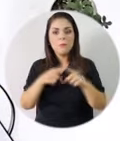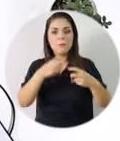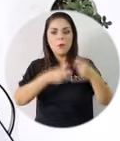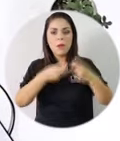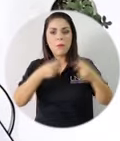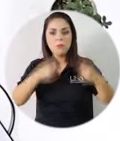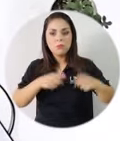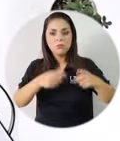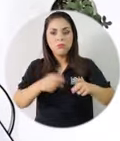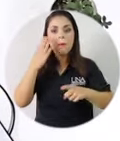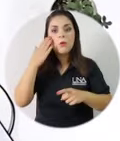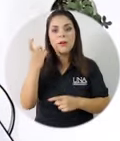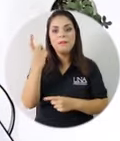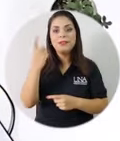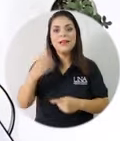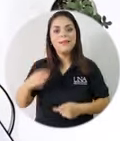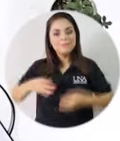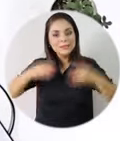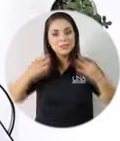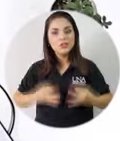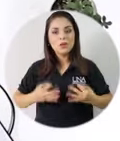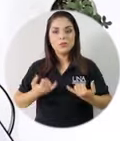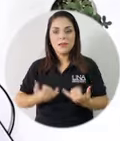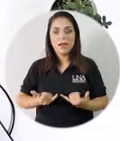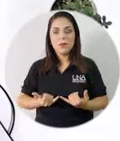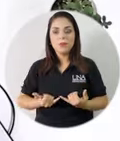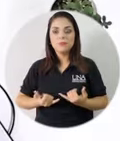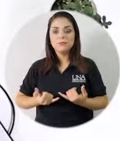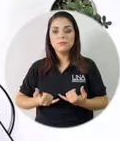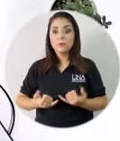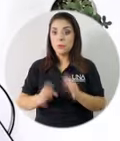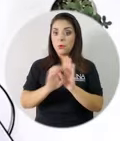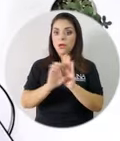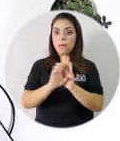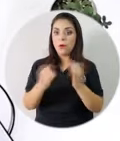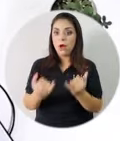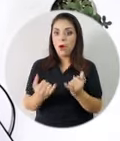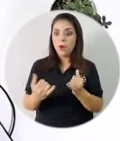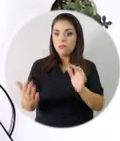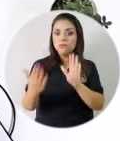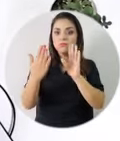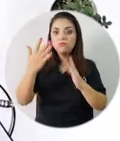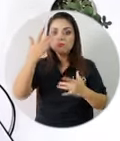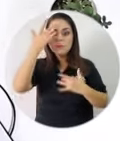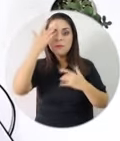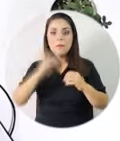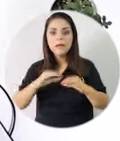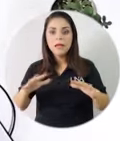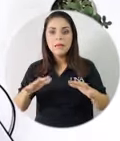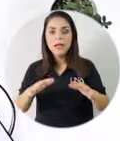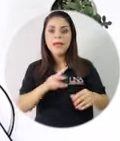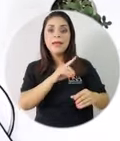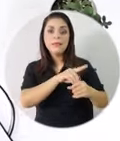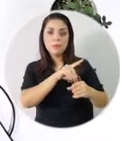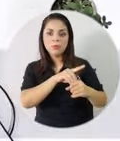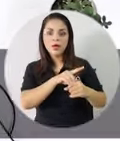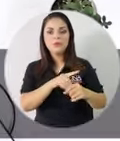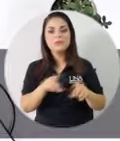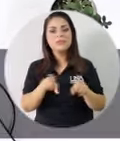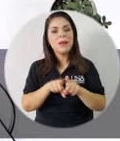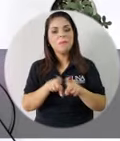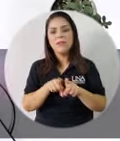momento. Por ejemplo, frente a la pandemia, las y los diputados también tomaron decisiones regresivas en el